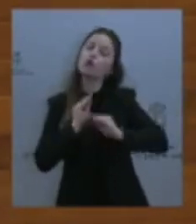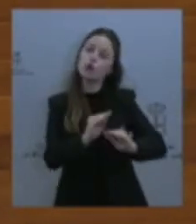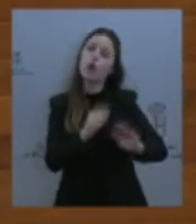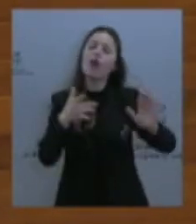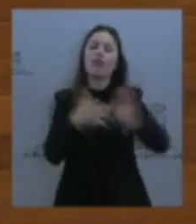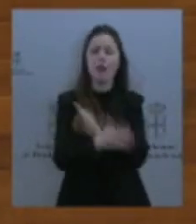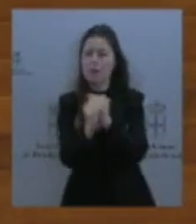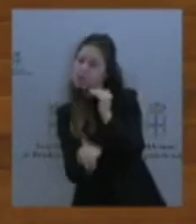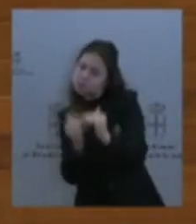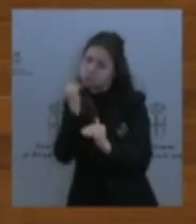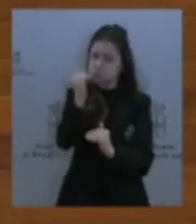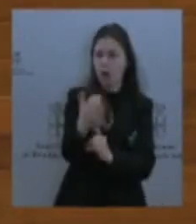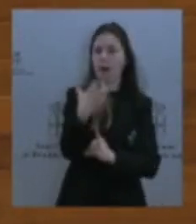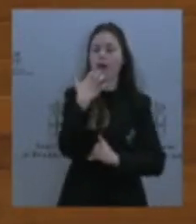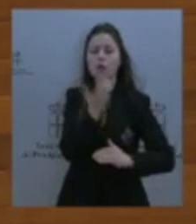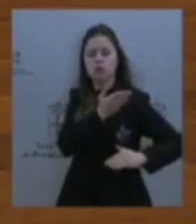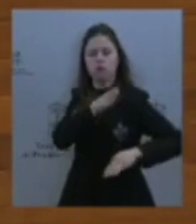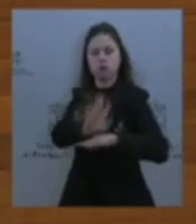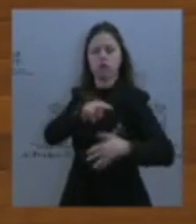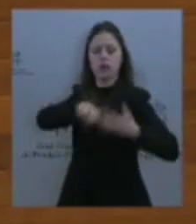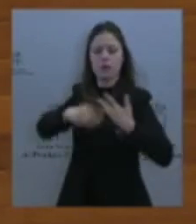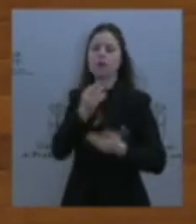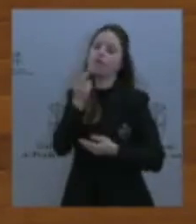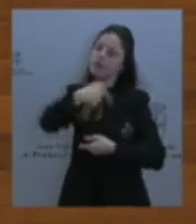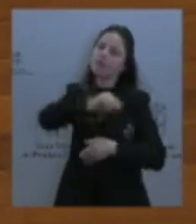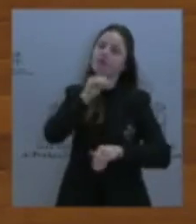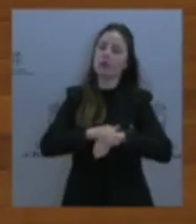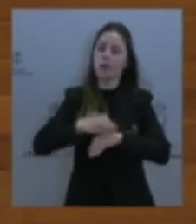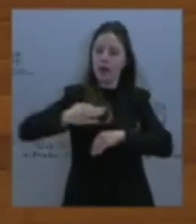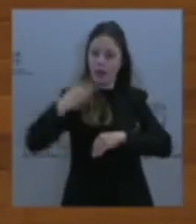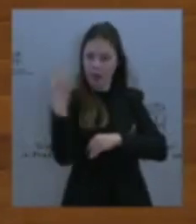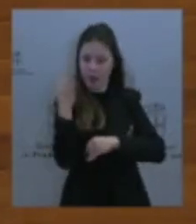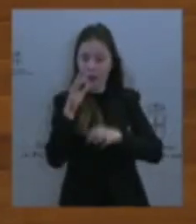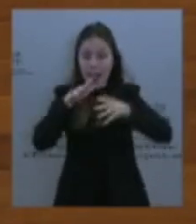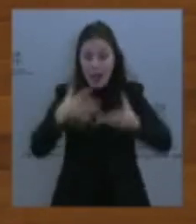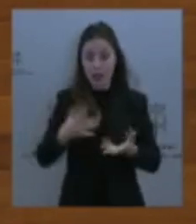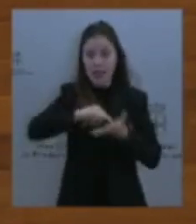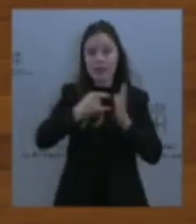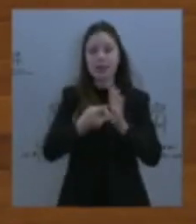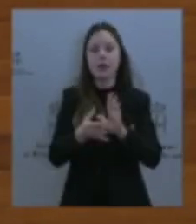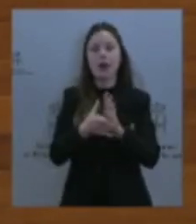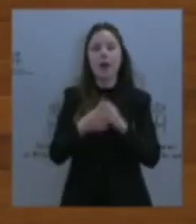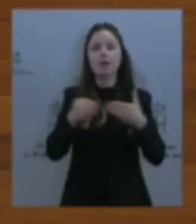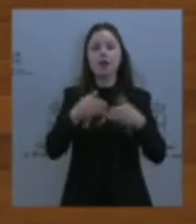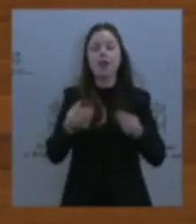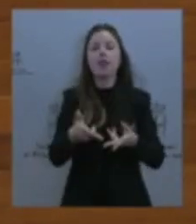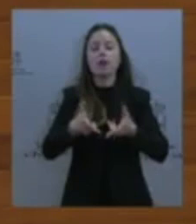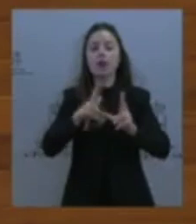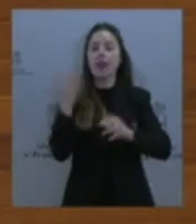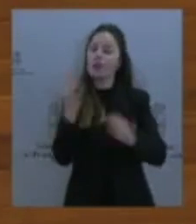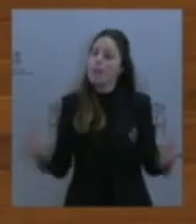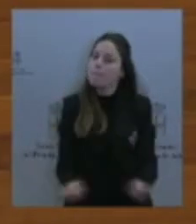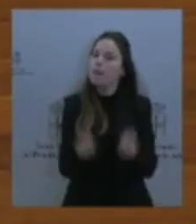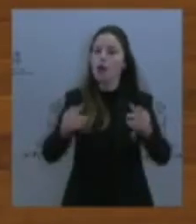y transparencia. Esta actualización del sistema democrático debe mejorar la representatividad en las instituciones